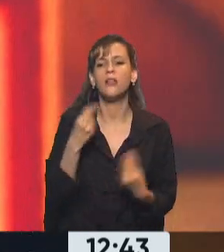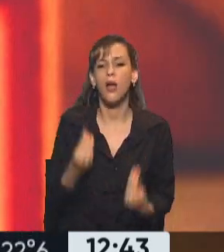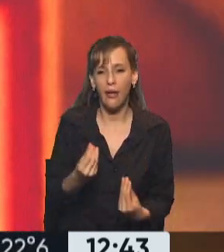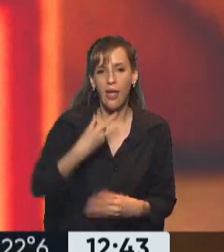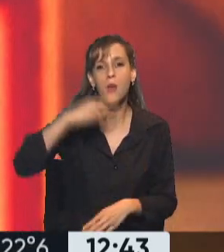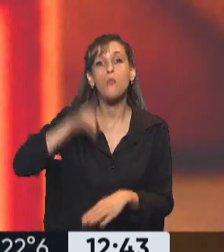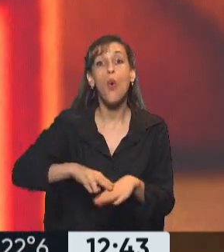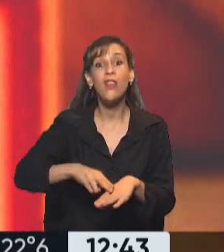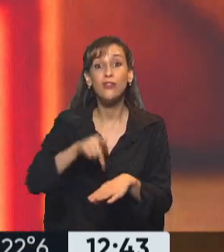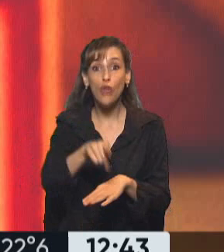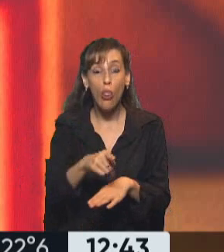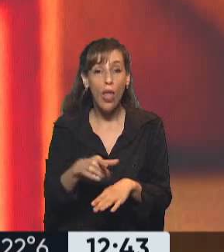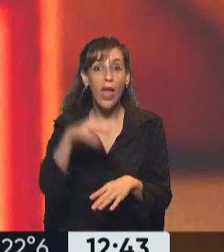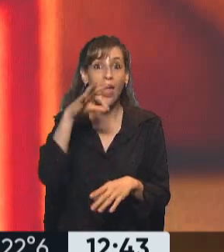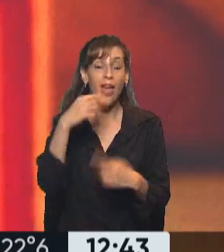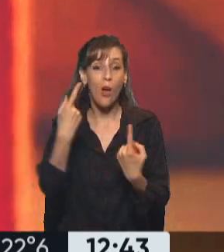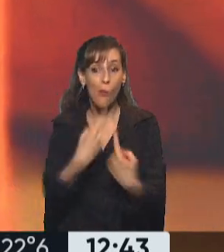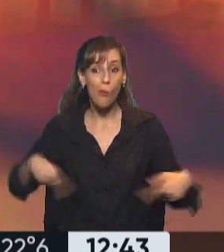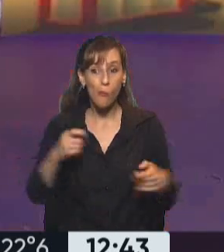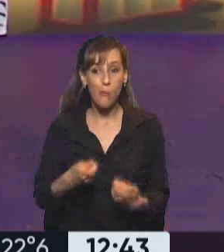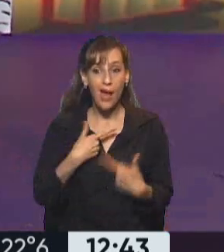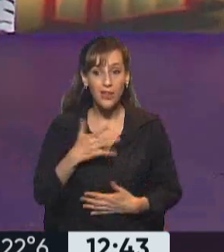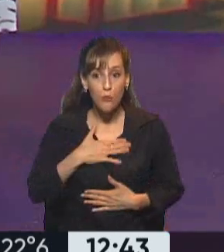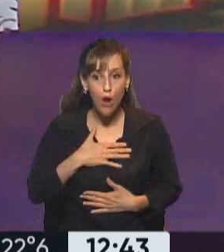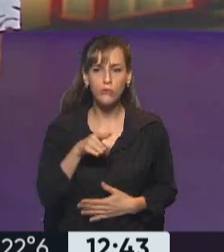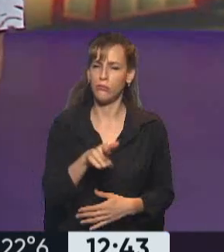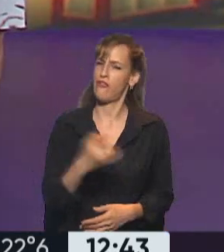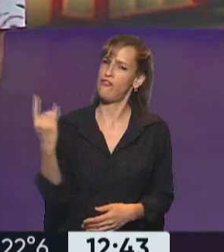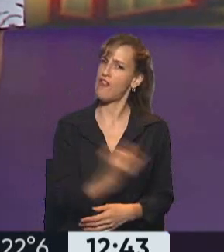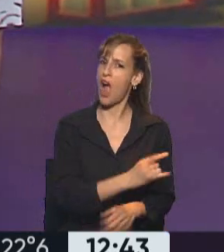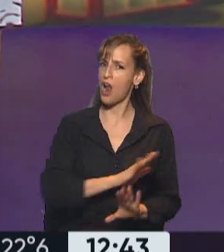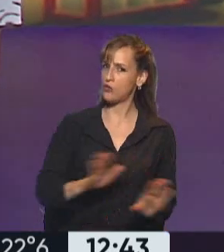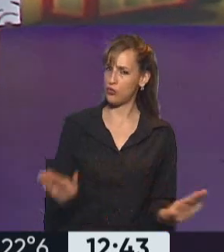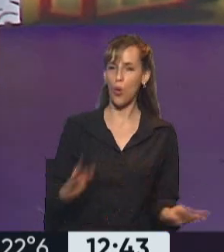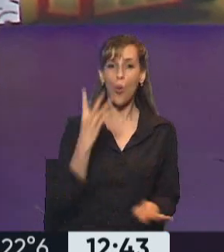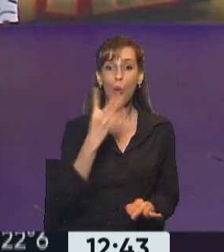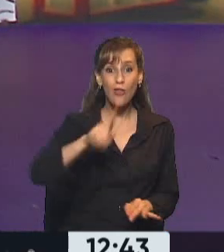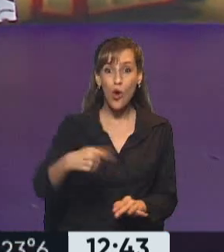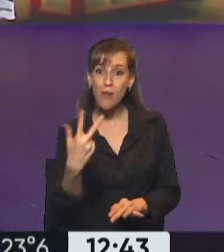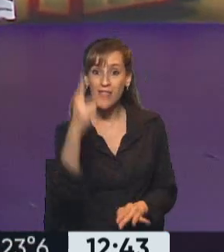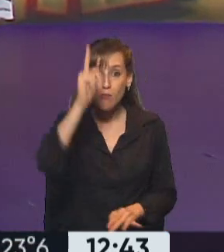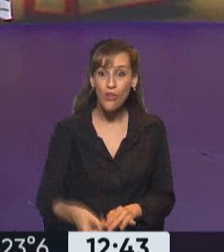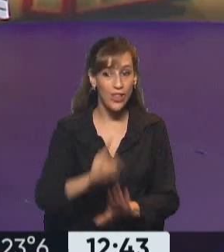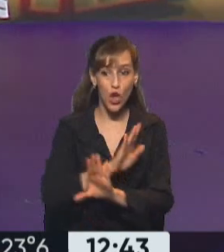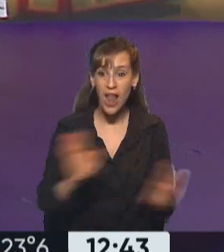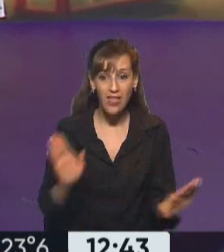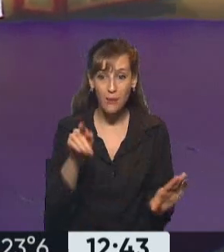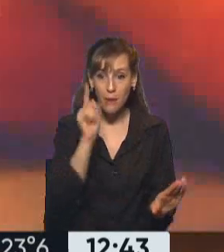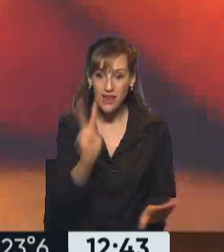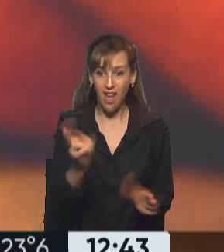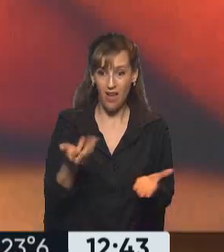Es mentira. Los impuestos patrimoniales son solamente el 4,3% de la recaudación del Estado. Ojalá fueran